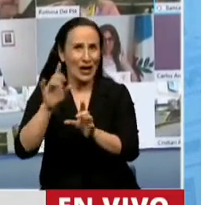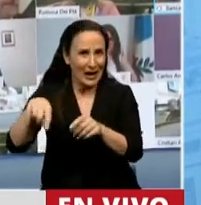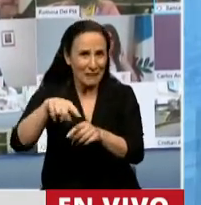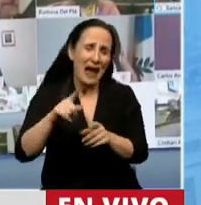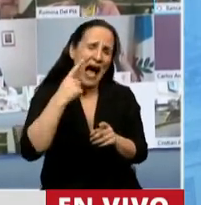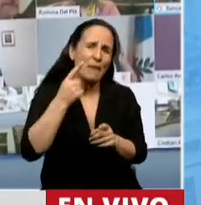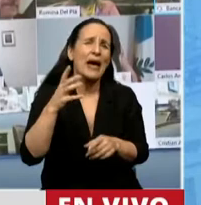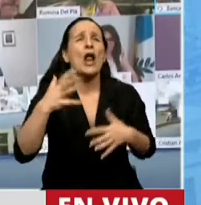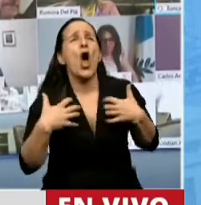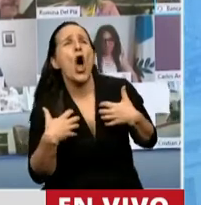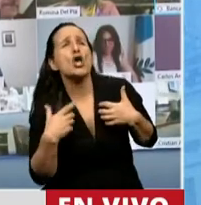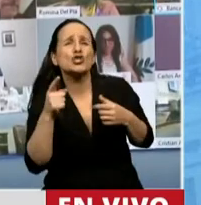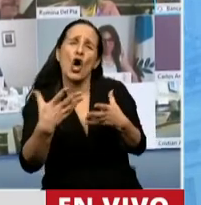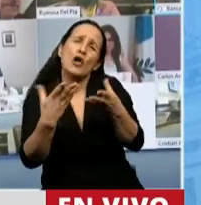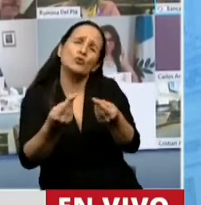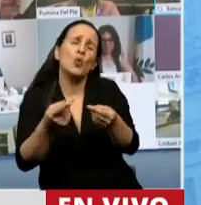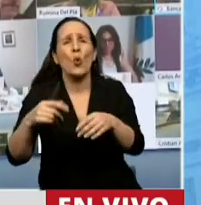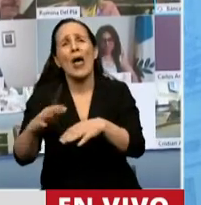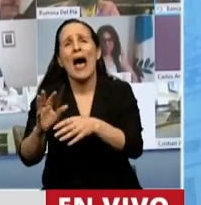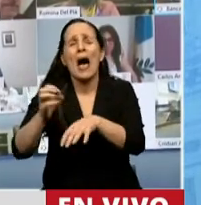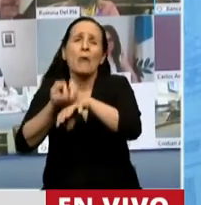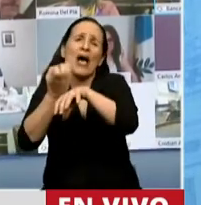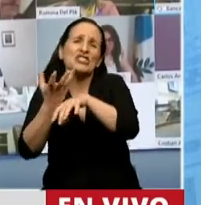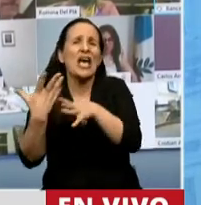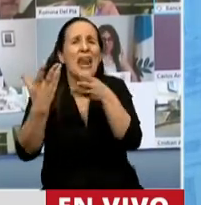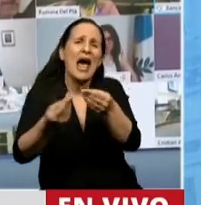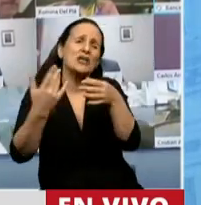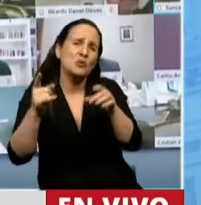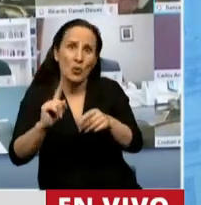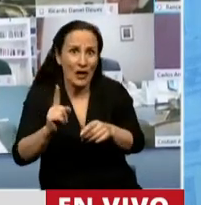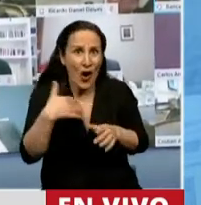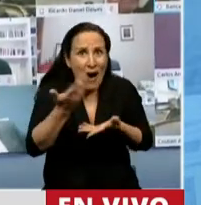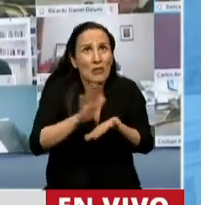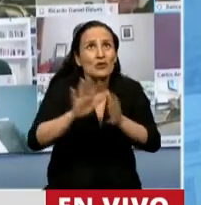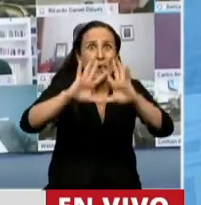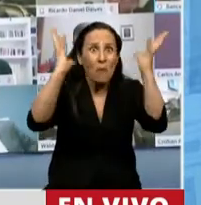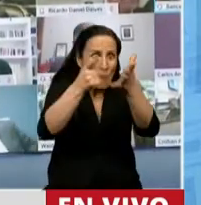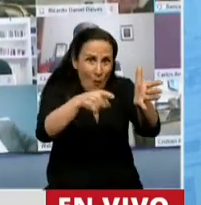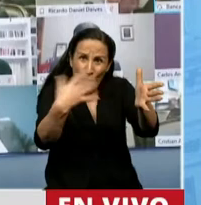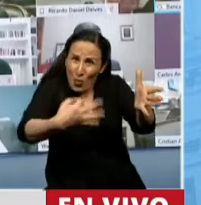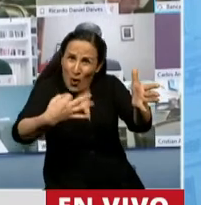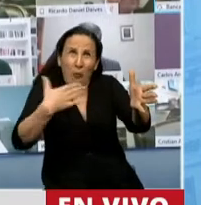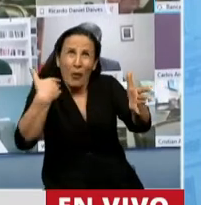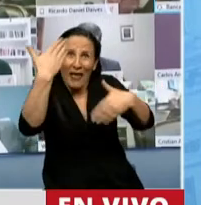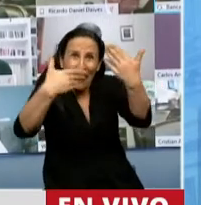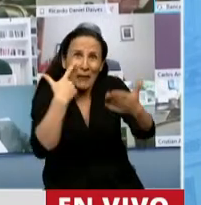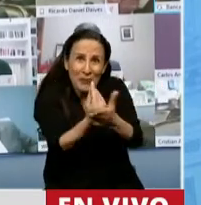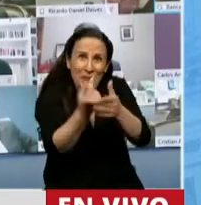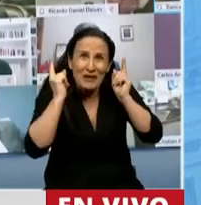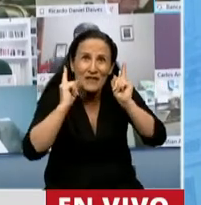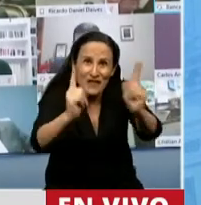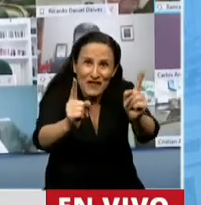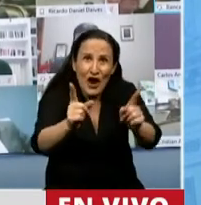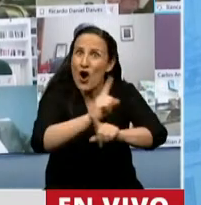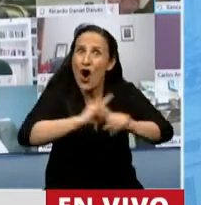salvar o no a los osos panda o a las ballenas. Estamos discutiendo si este mundo tiene futuro o no tiene futuro. Si en este mundo va a haber posibilidad de que todos y